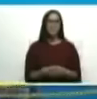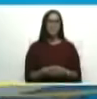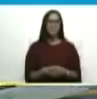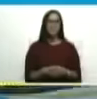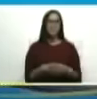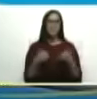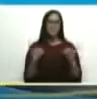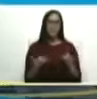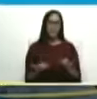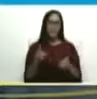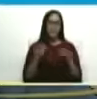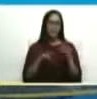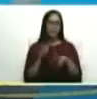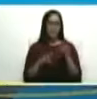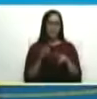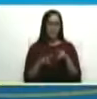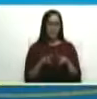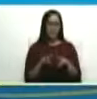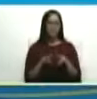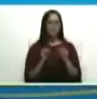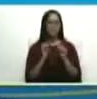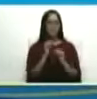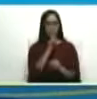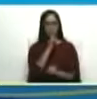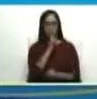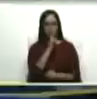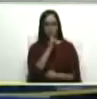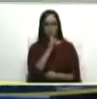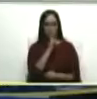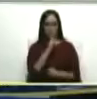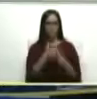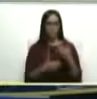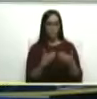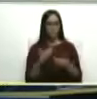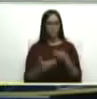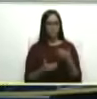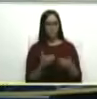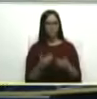Ya la Secretaría Ejecutiva estará informando detalle por detalle